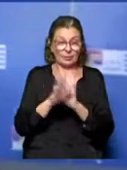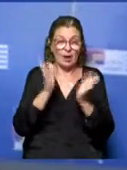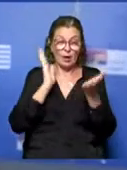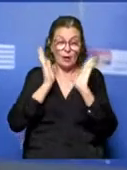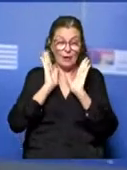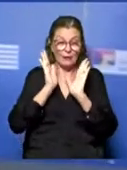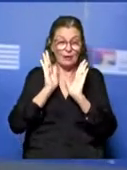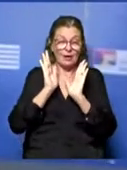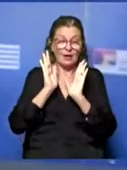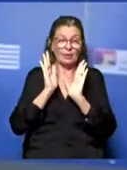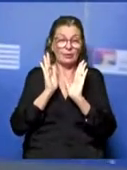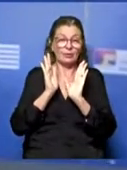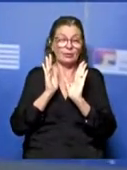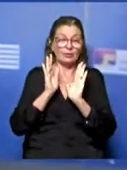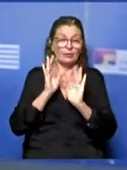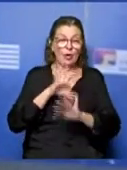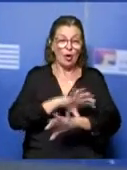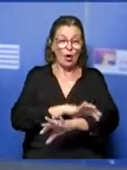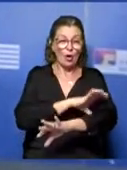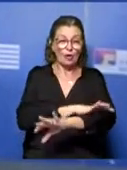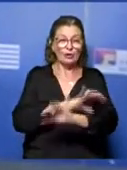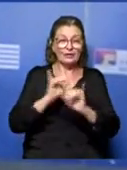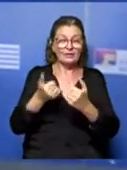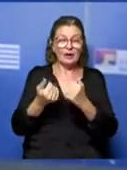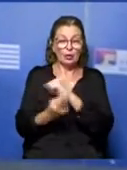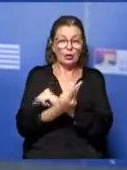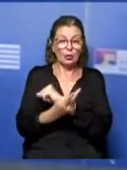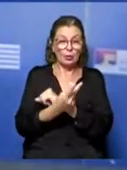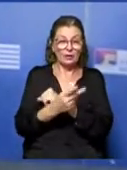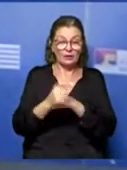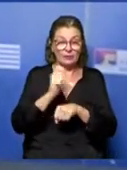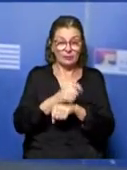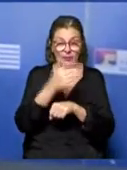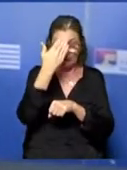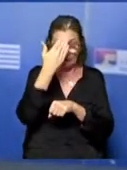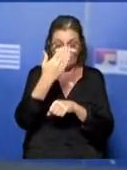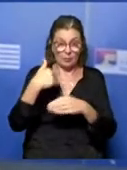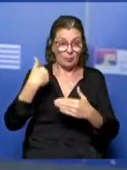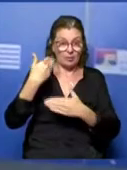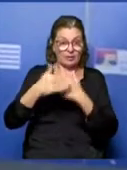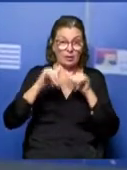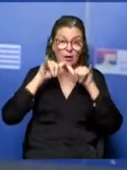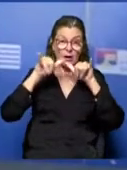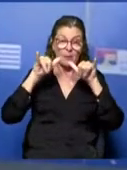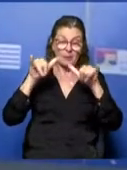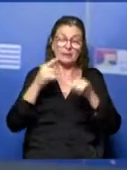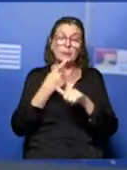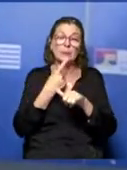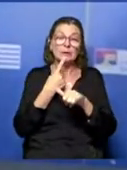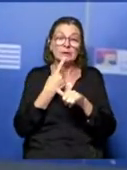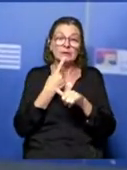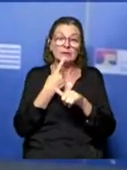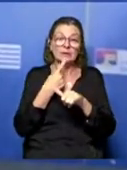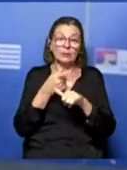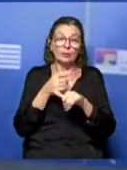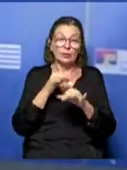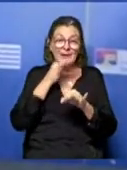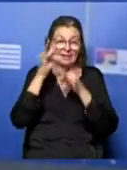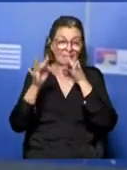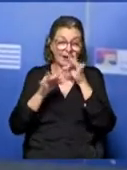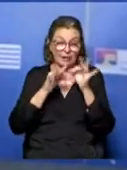de Orsi quienes van a hacer la defensa jurídica y el Frente Amplio va a seguir con su campaña política. Ha hecho una